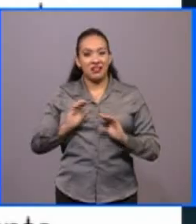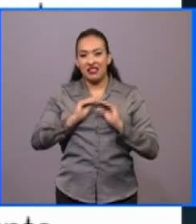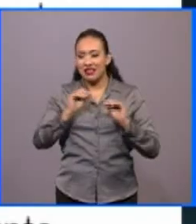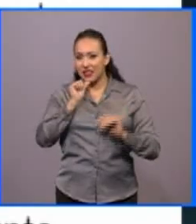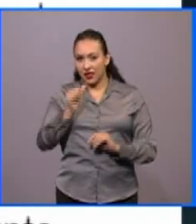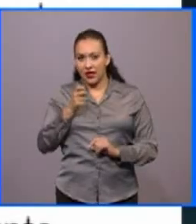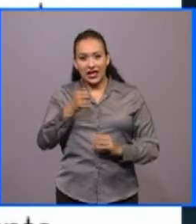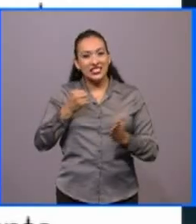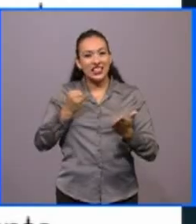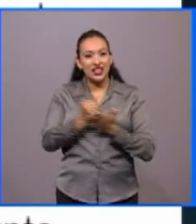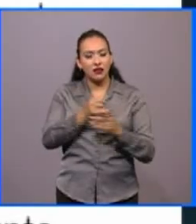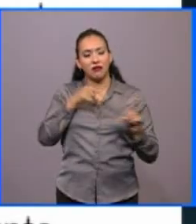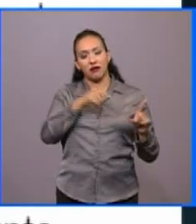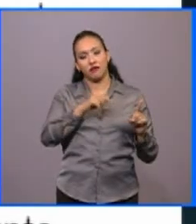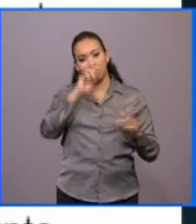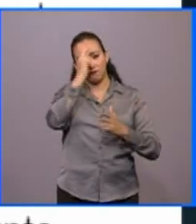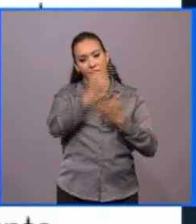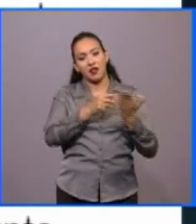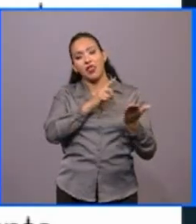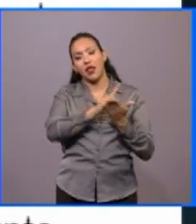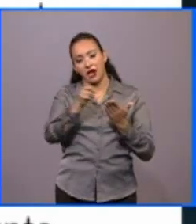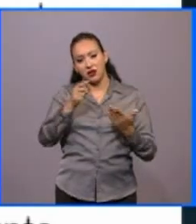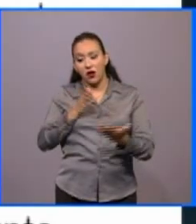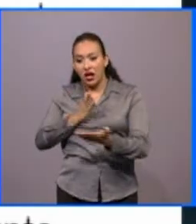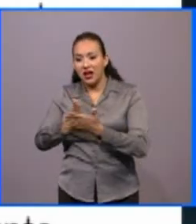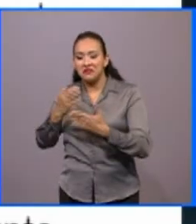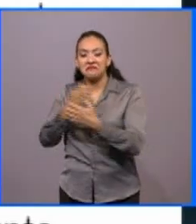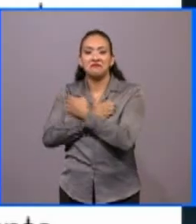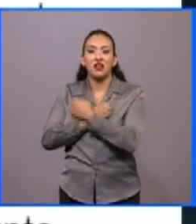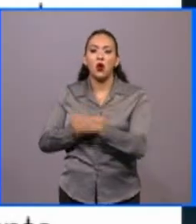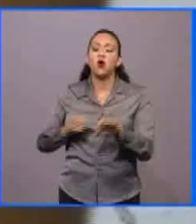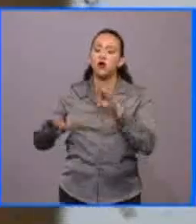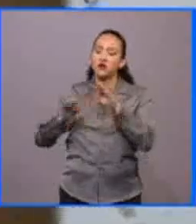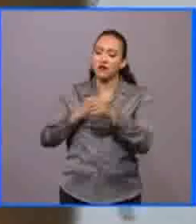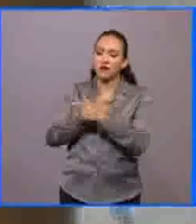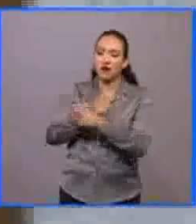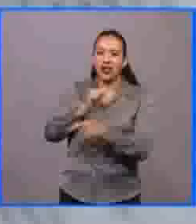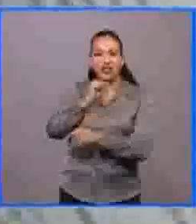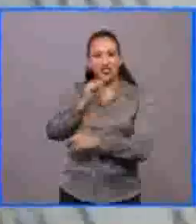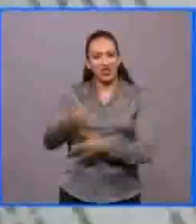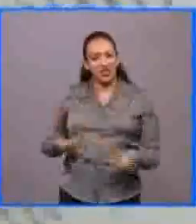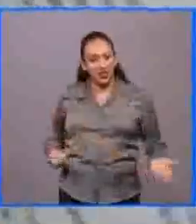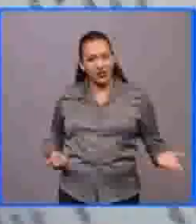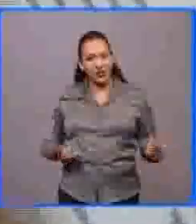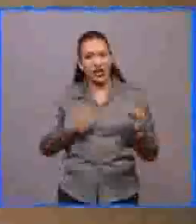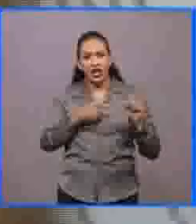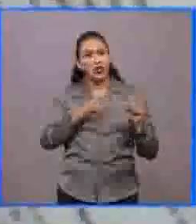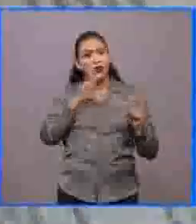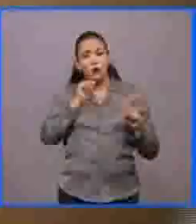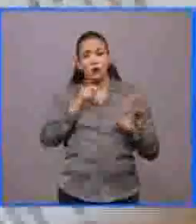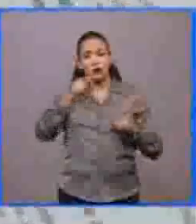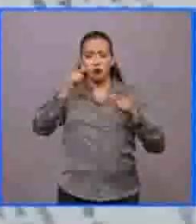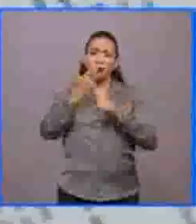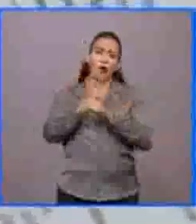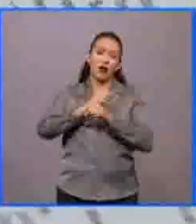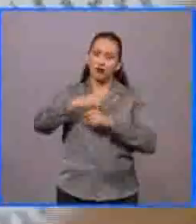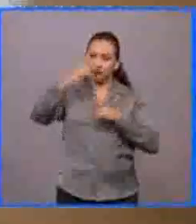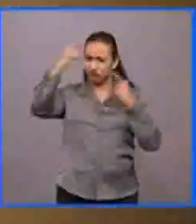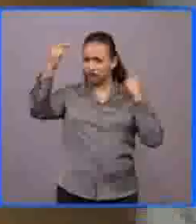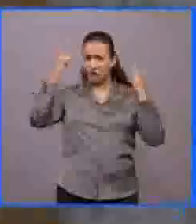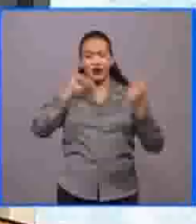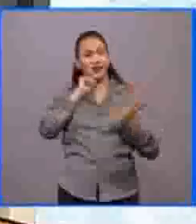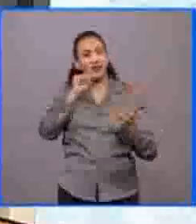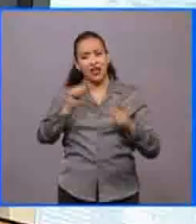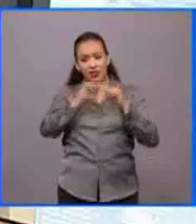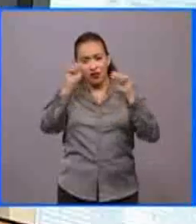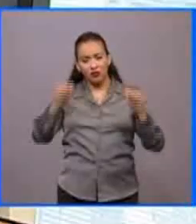que la decisión violó los derechos del quejoso a la educación y a la libertad del trabajo, pues le impidieron concluir su licenciatura y obtener su